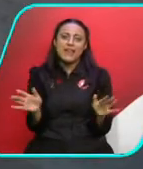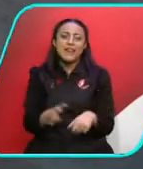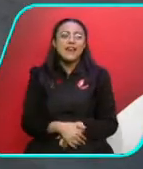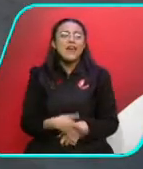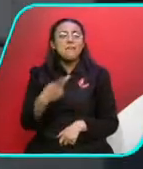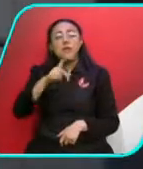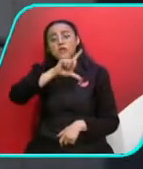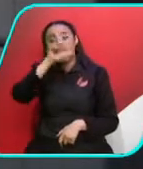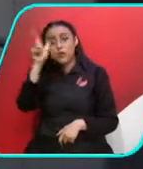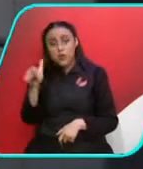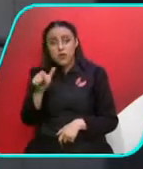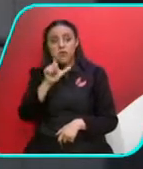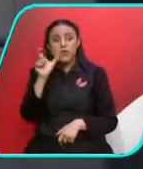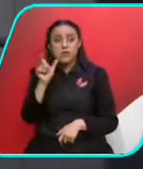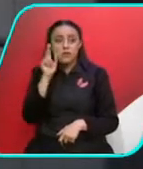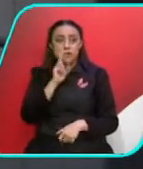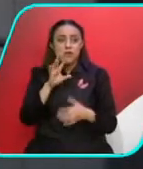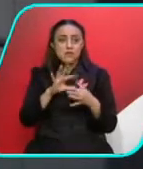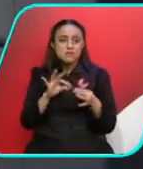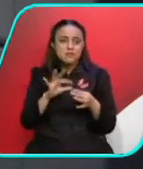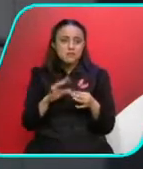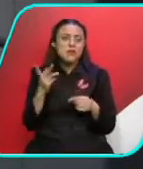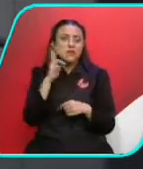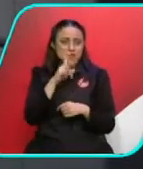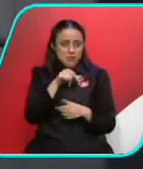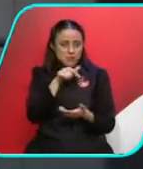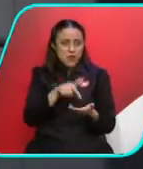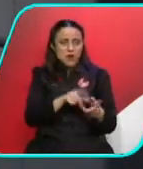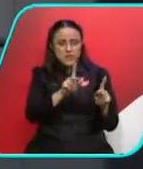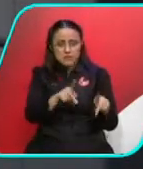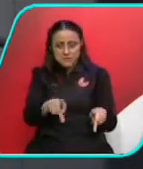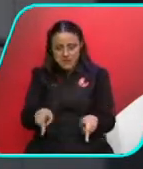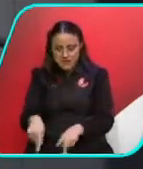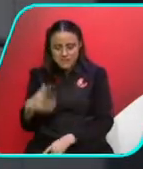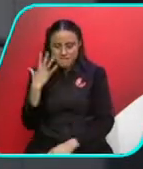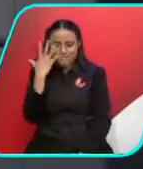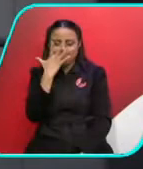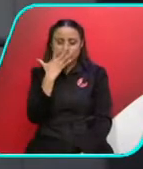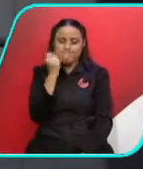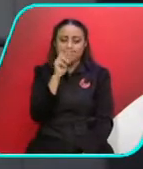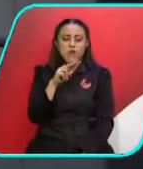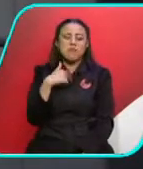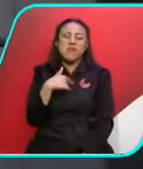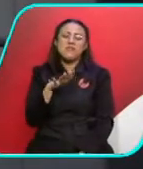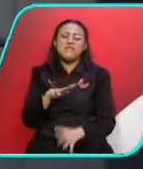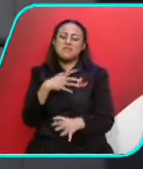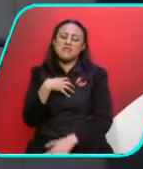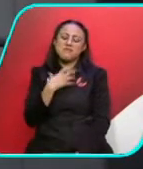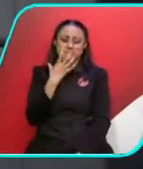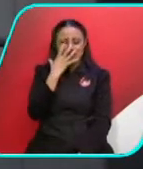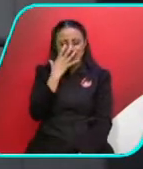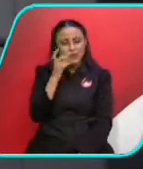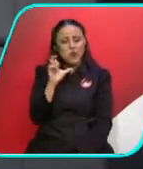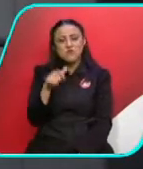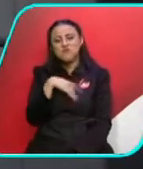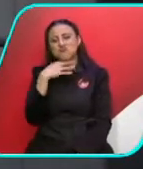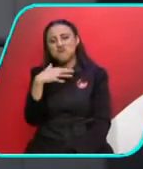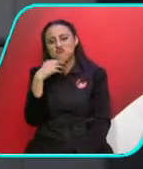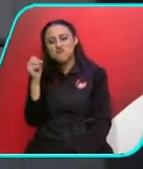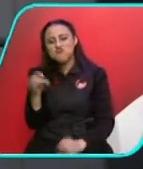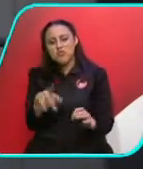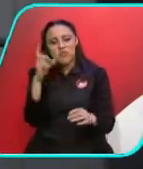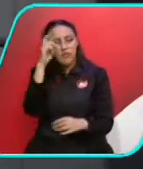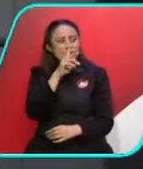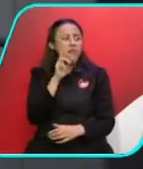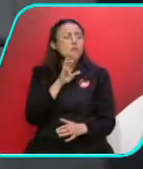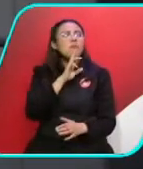Pero eso va a ser después que vengamos. Vamos a ver las playas. Las playas, la verdad, me da mucha pena cuando las contaminan y está bien complicado.